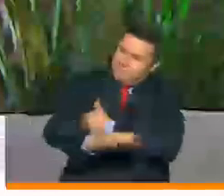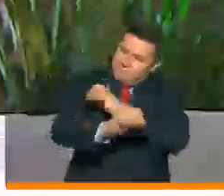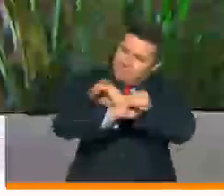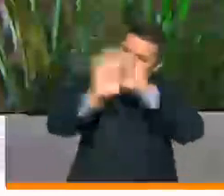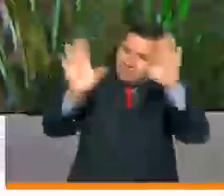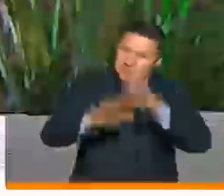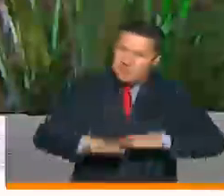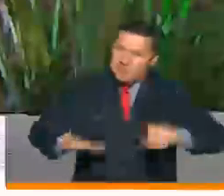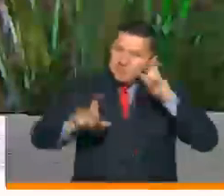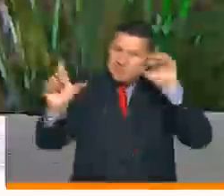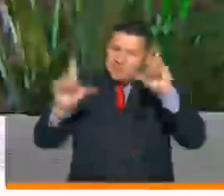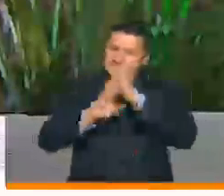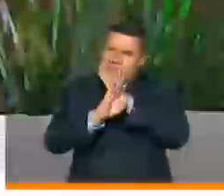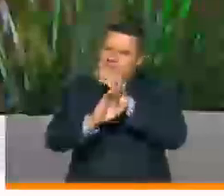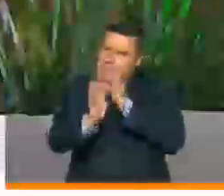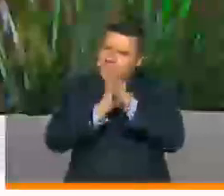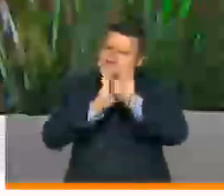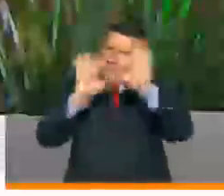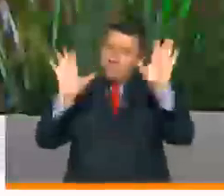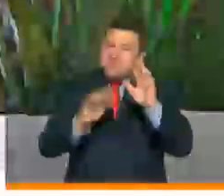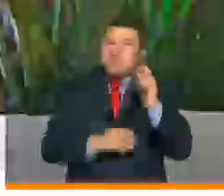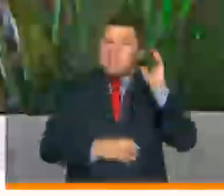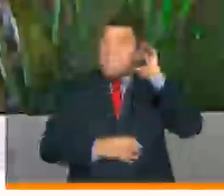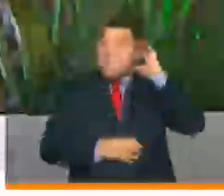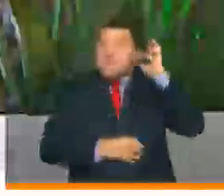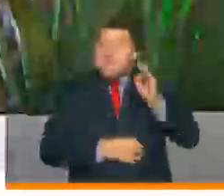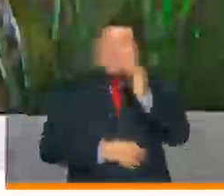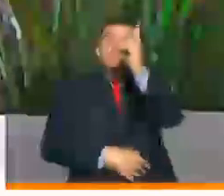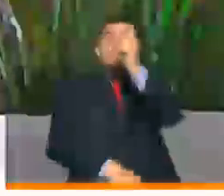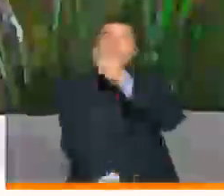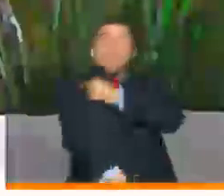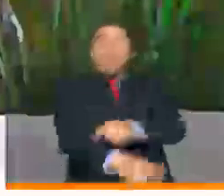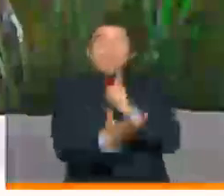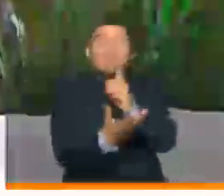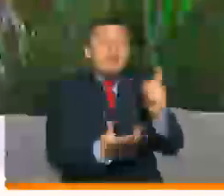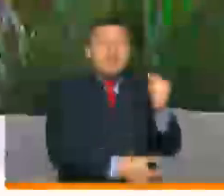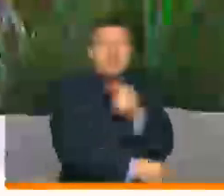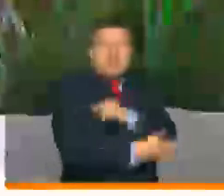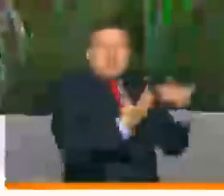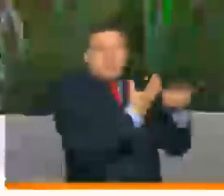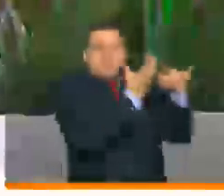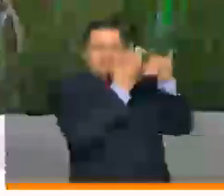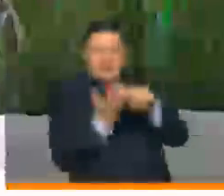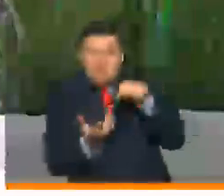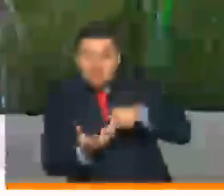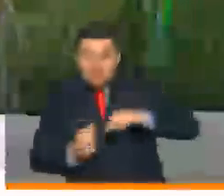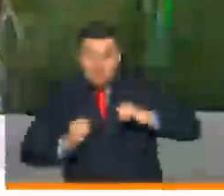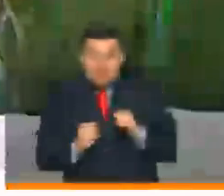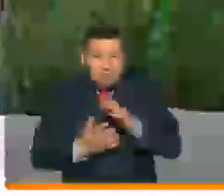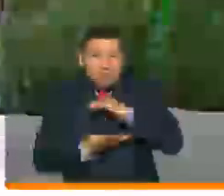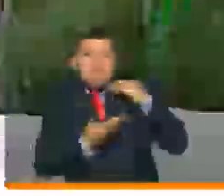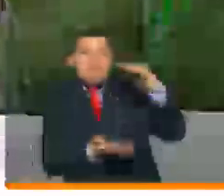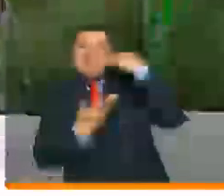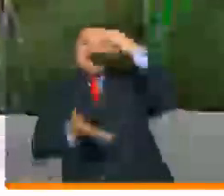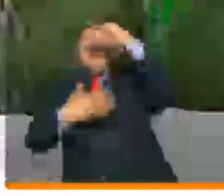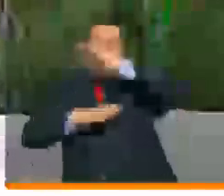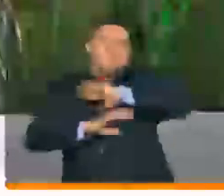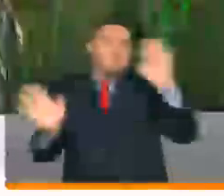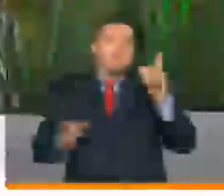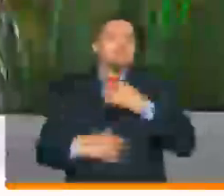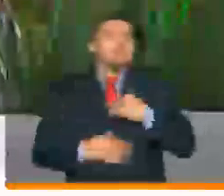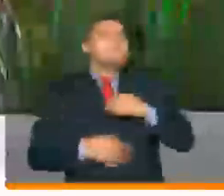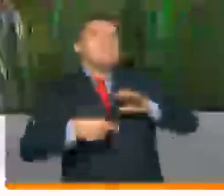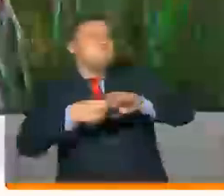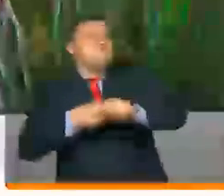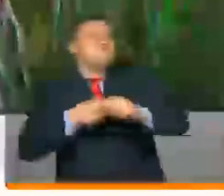de este espacio de prevención y acción, donde ya con la llegada de este millón de vacunas empieza una dispersión y las personas que estaban pendientes de sus